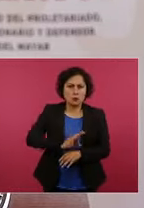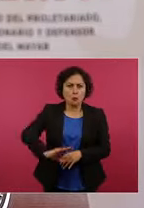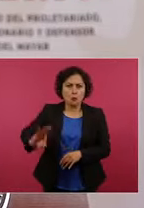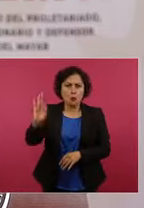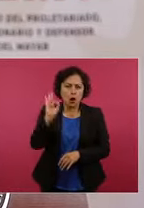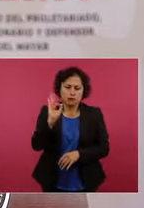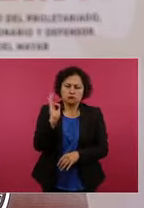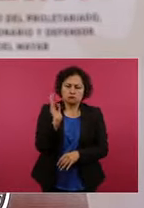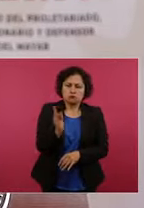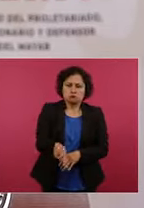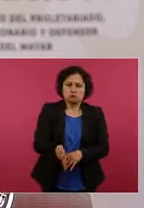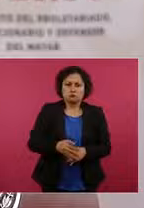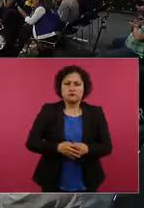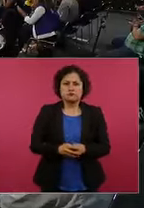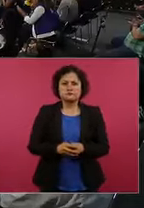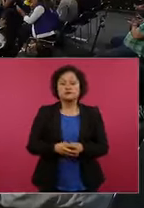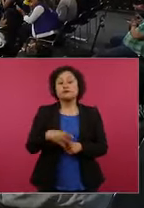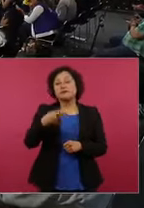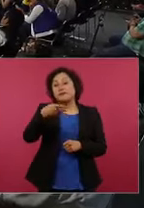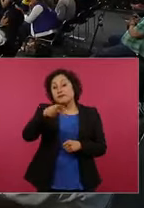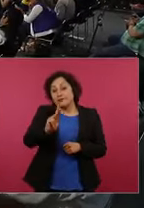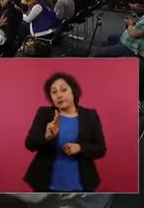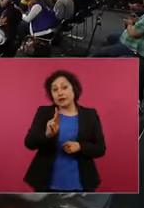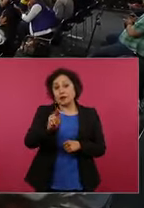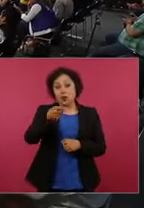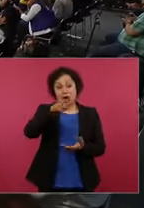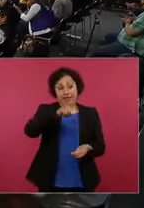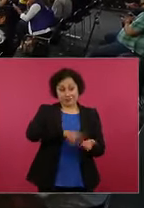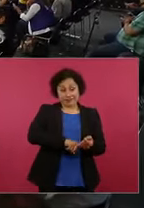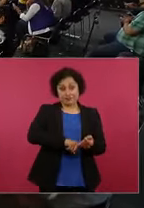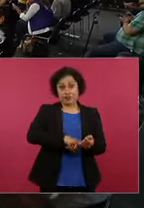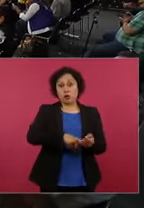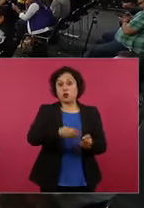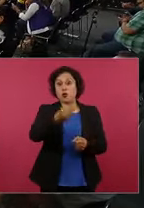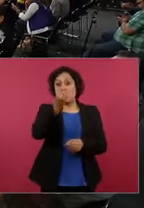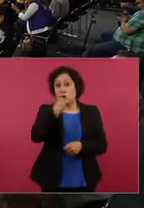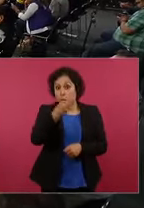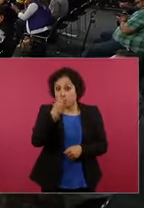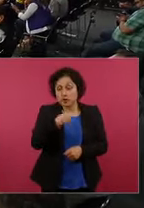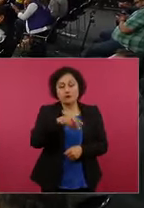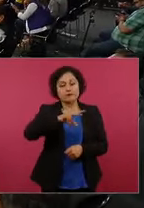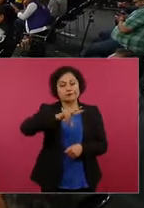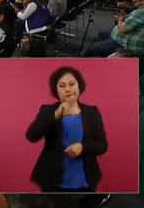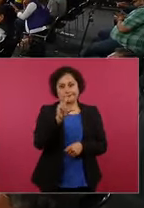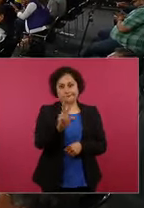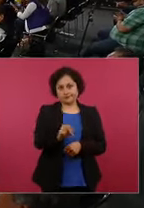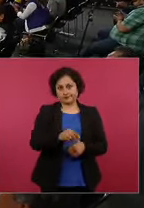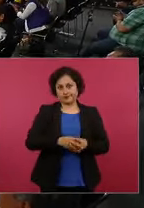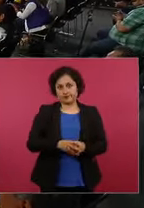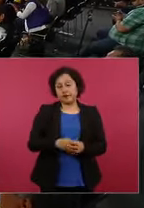pero no para consumo doméstico. Esto no les gusta